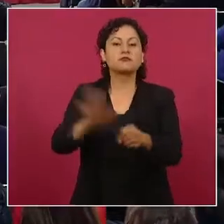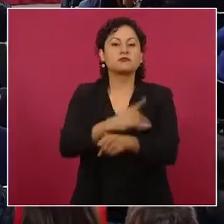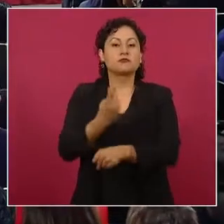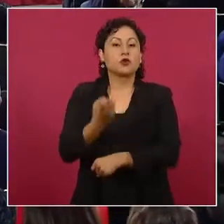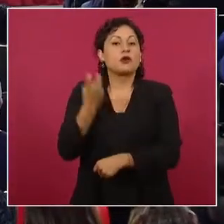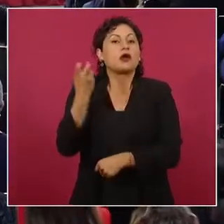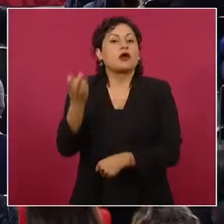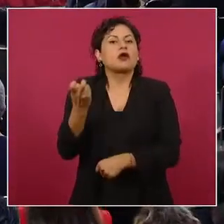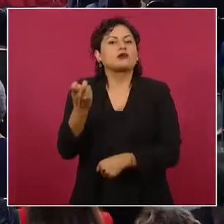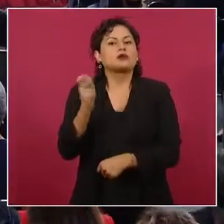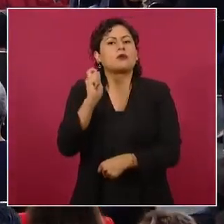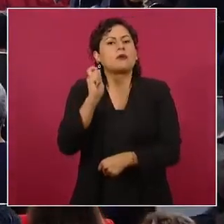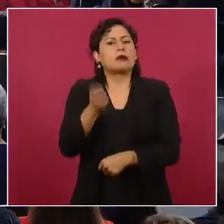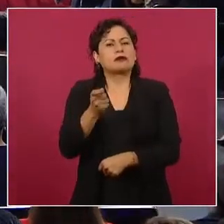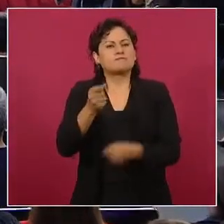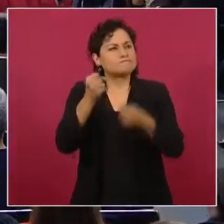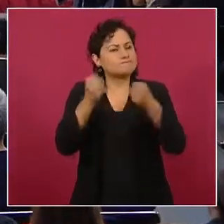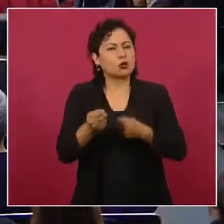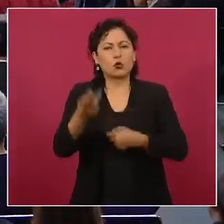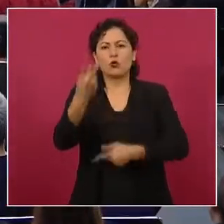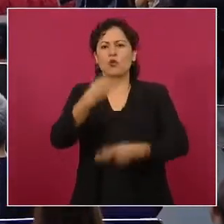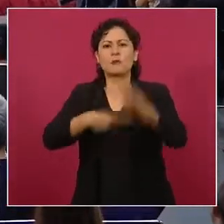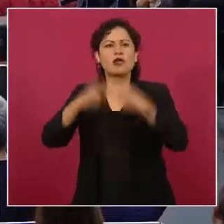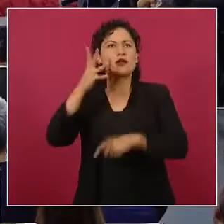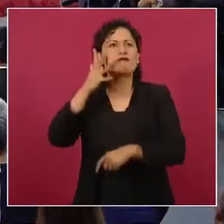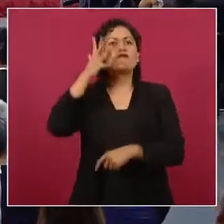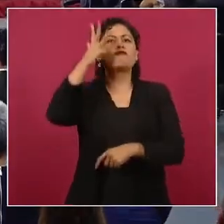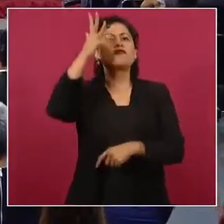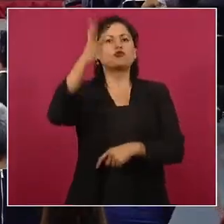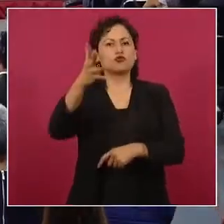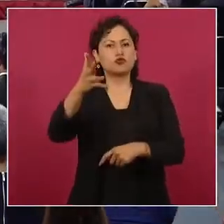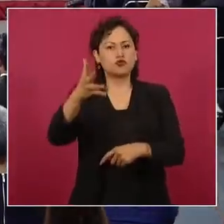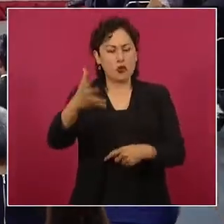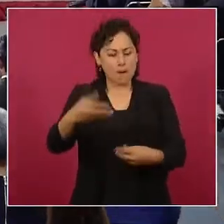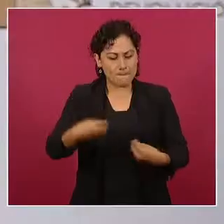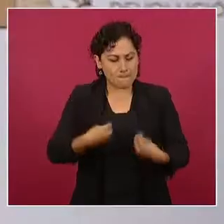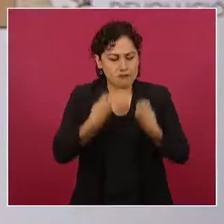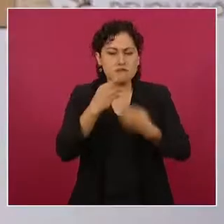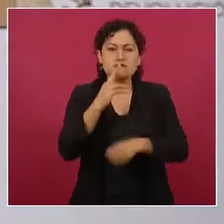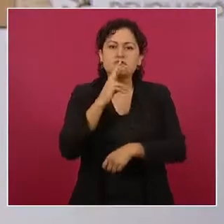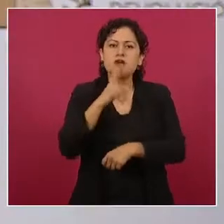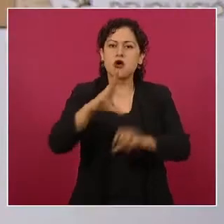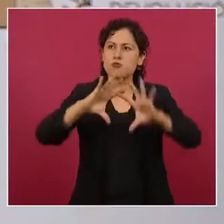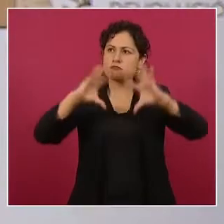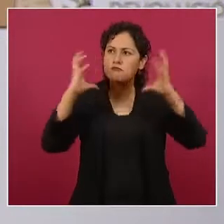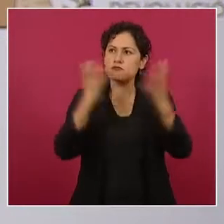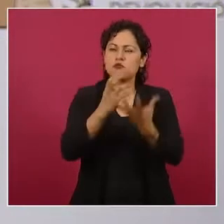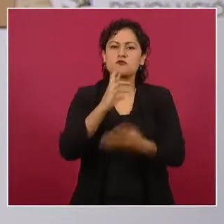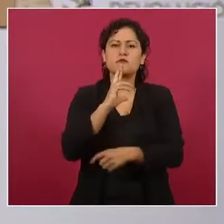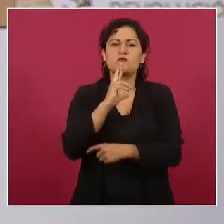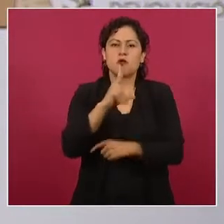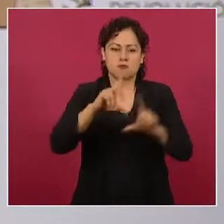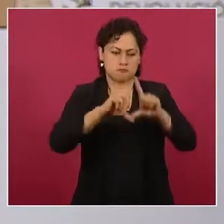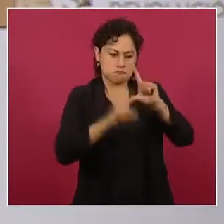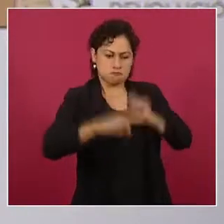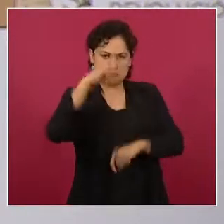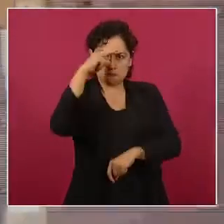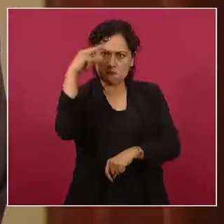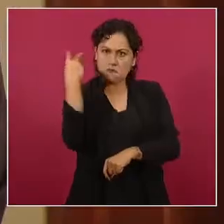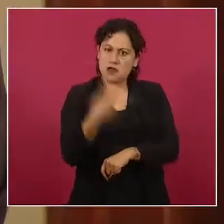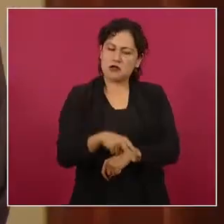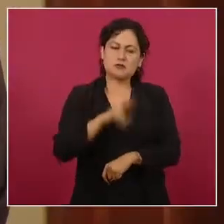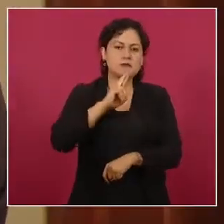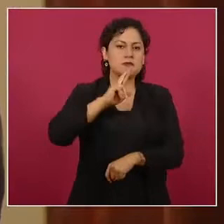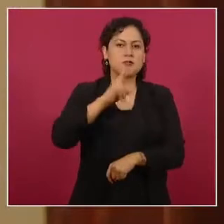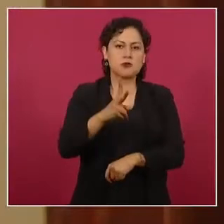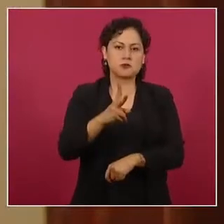futuras generaciones un mundo mejor y un México más promisorio. Señor presidente, estaremos con